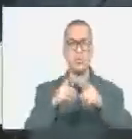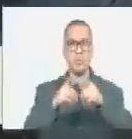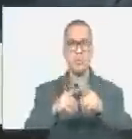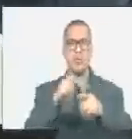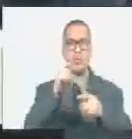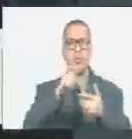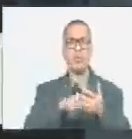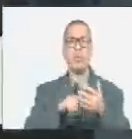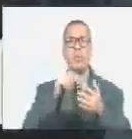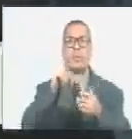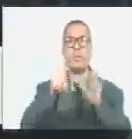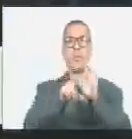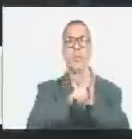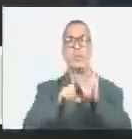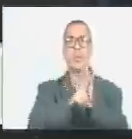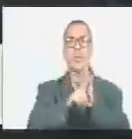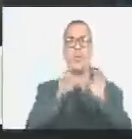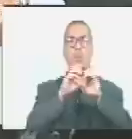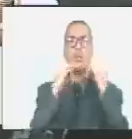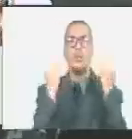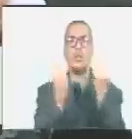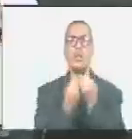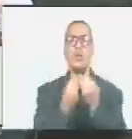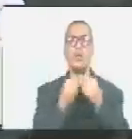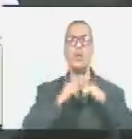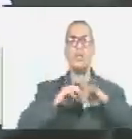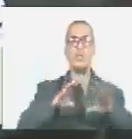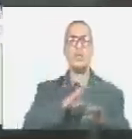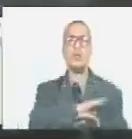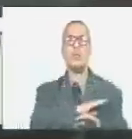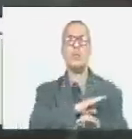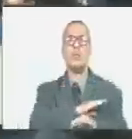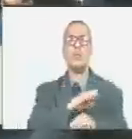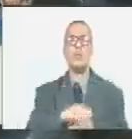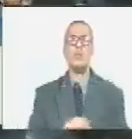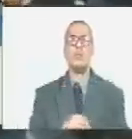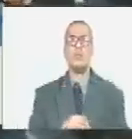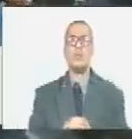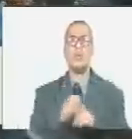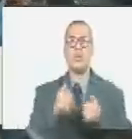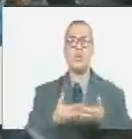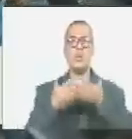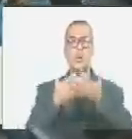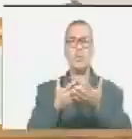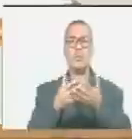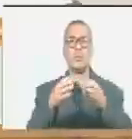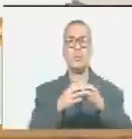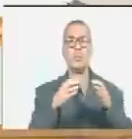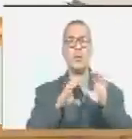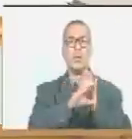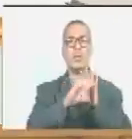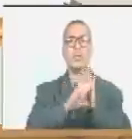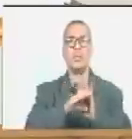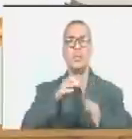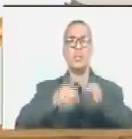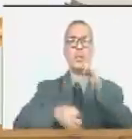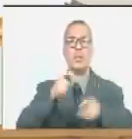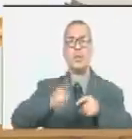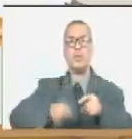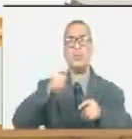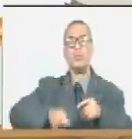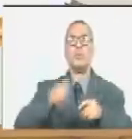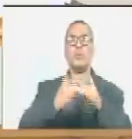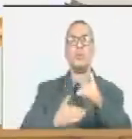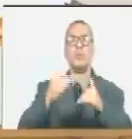sancionada la ley orgánica de extinción de dominio y se remite a la Sala Constitucional del